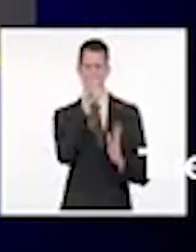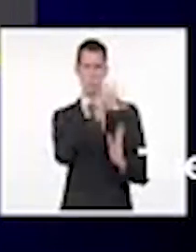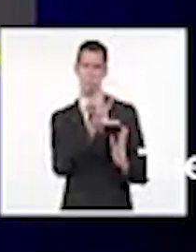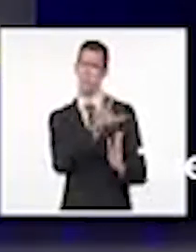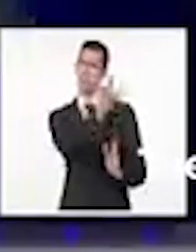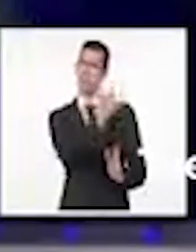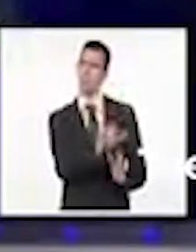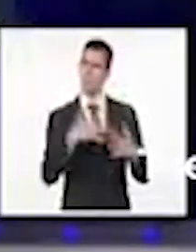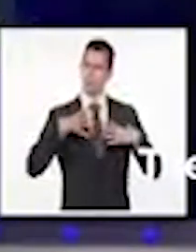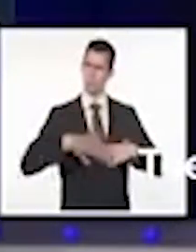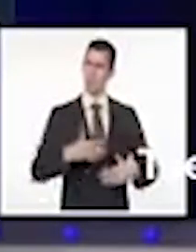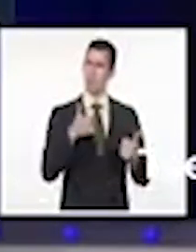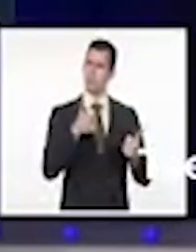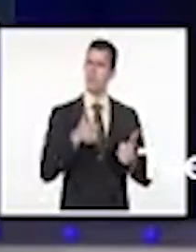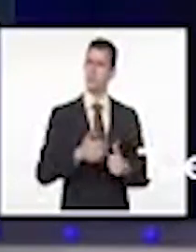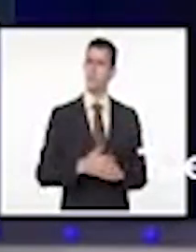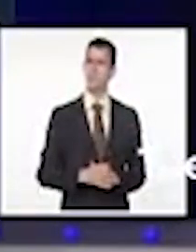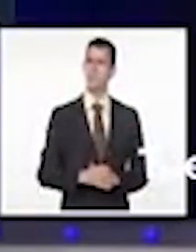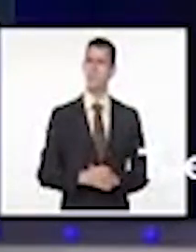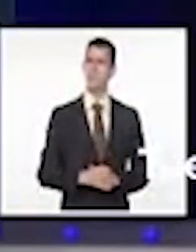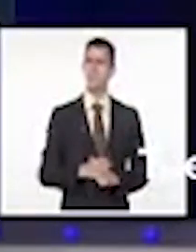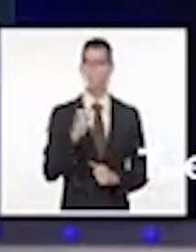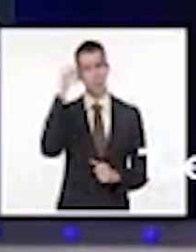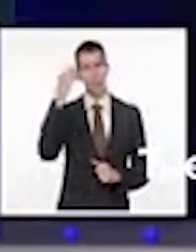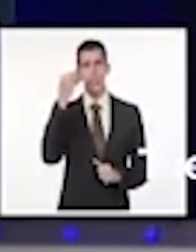éticamente reprobable.